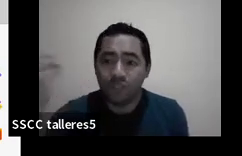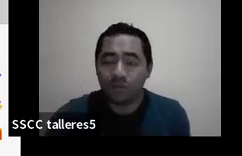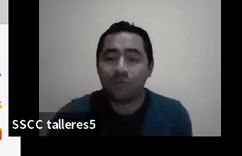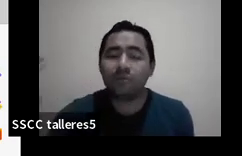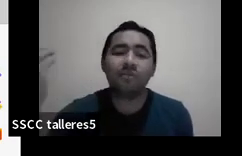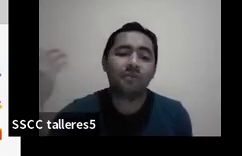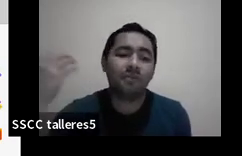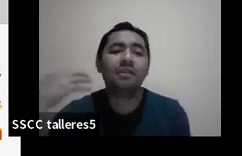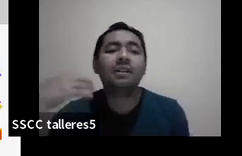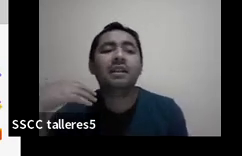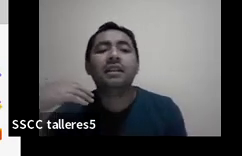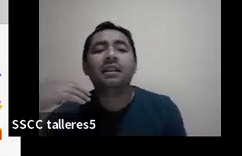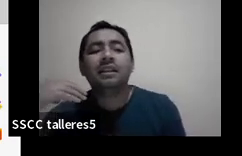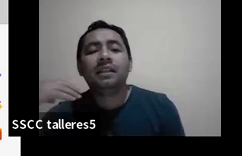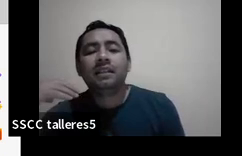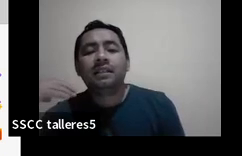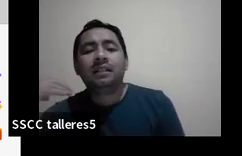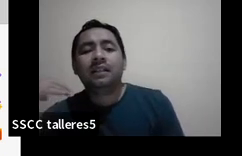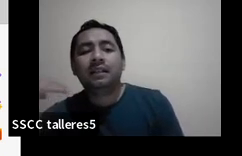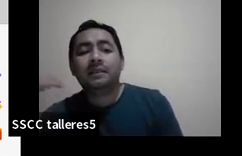no muditos? ¿No?